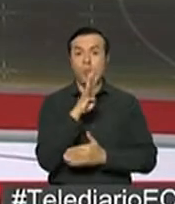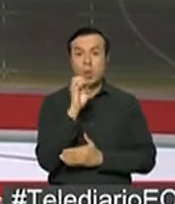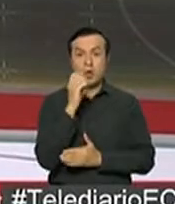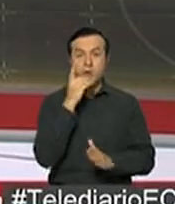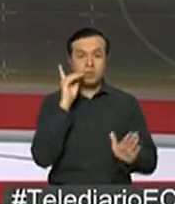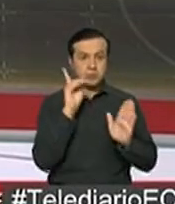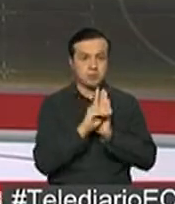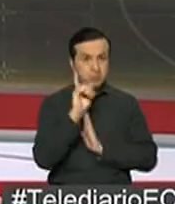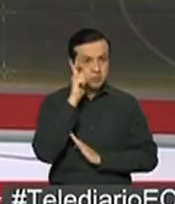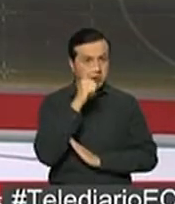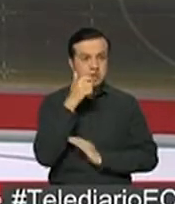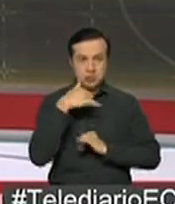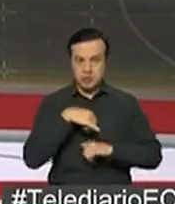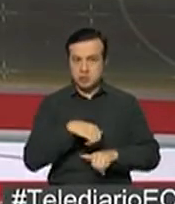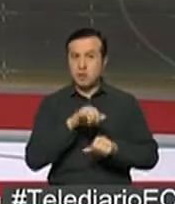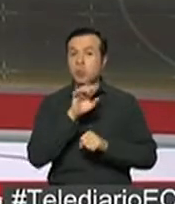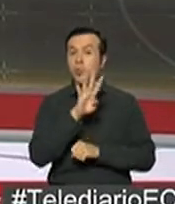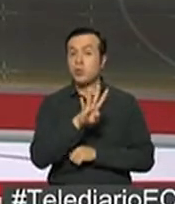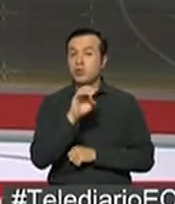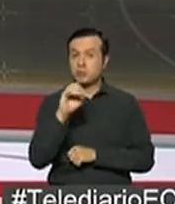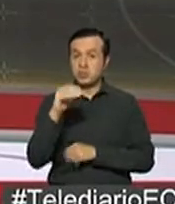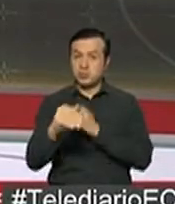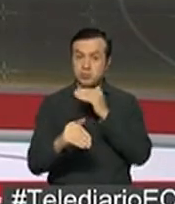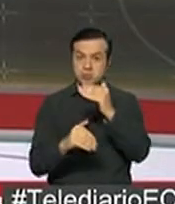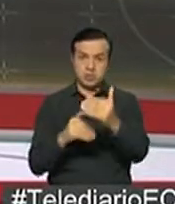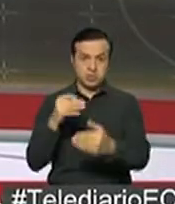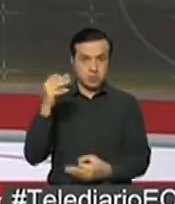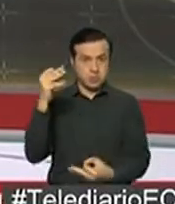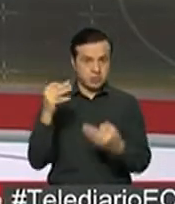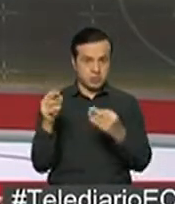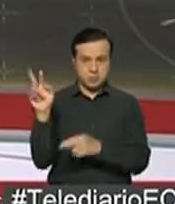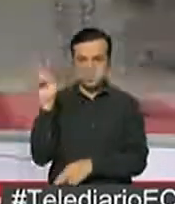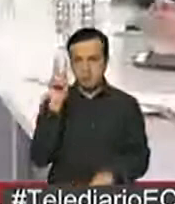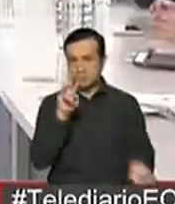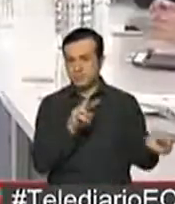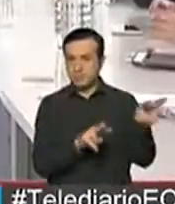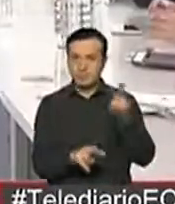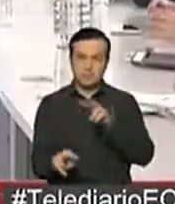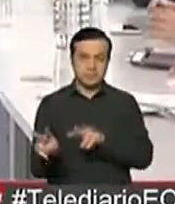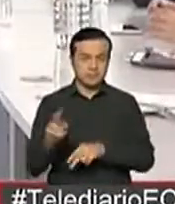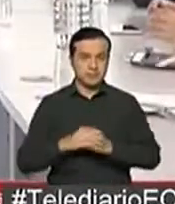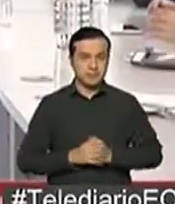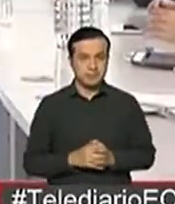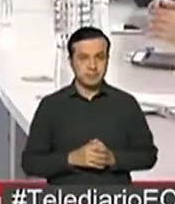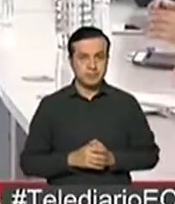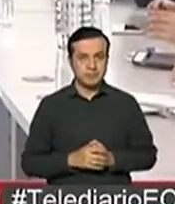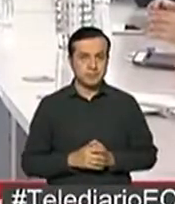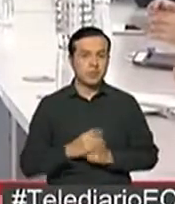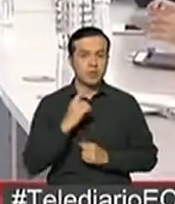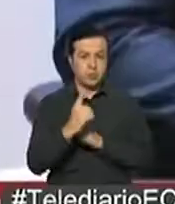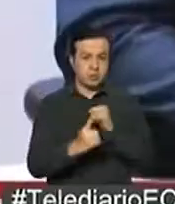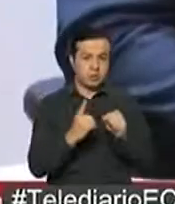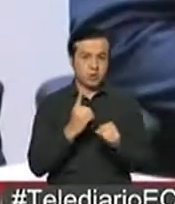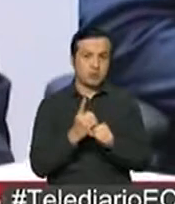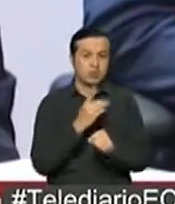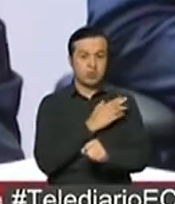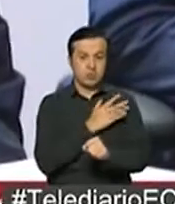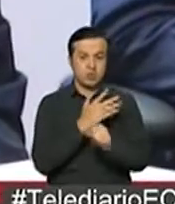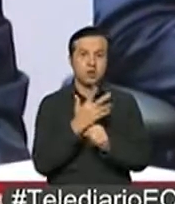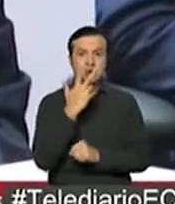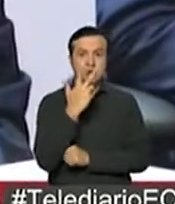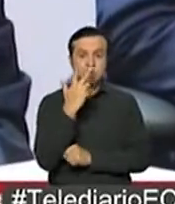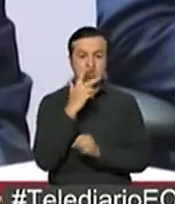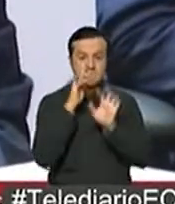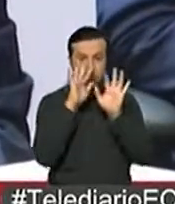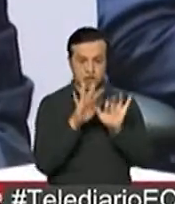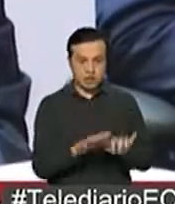fiscalía y sigue de cerca a 400 procesos judiciales a pesar que en un año en el gobierno han pasado tres secretarios